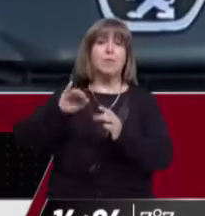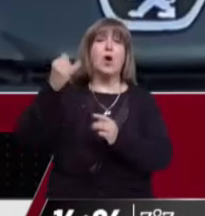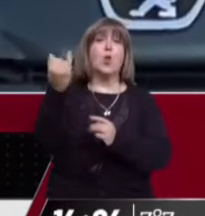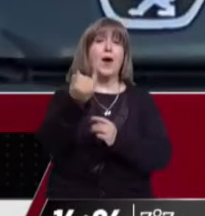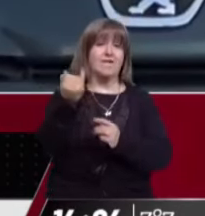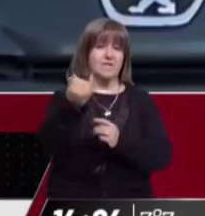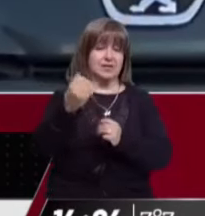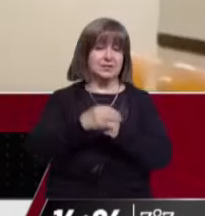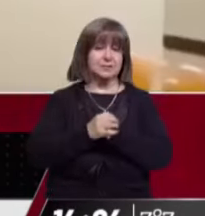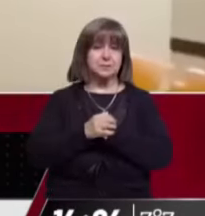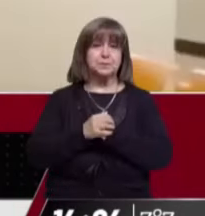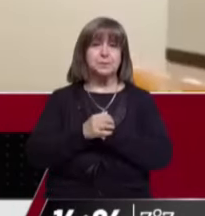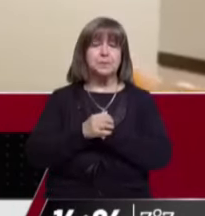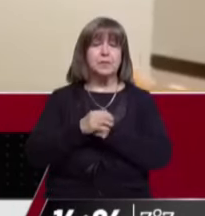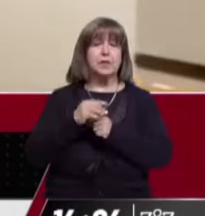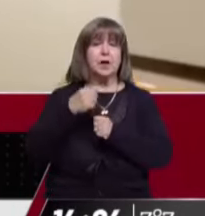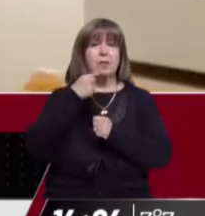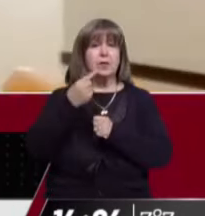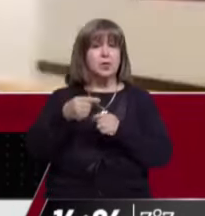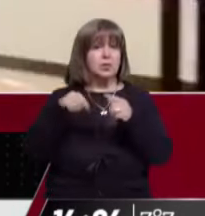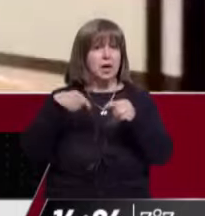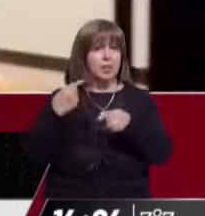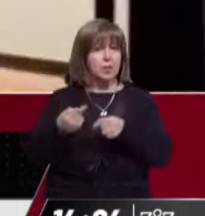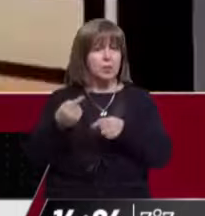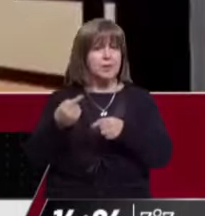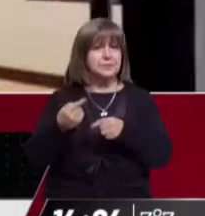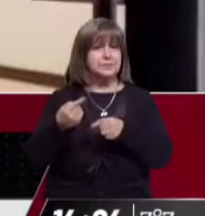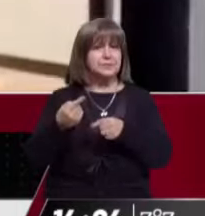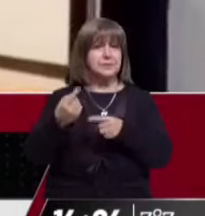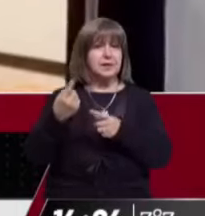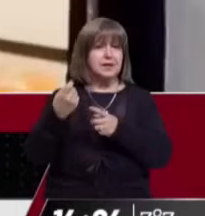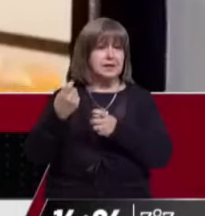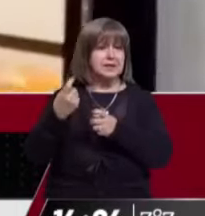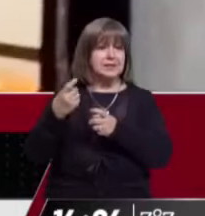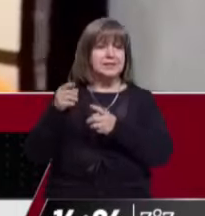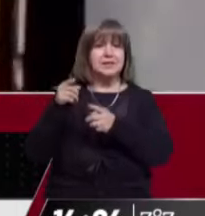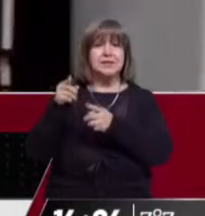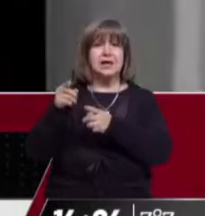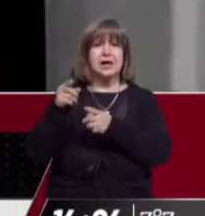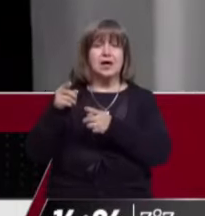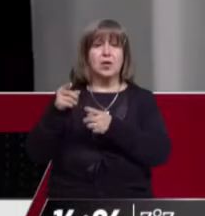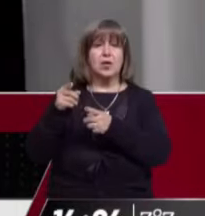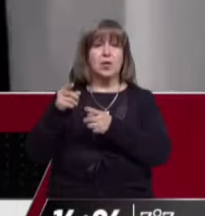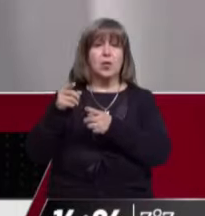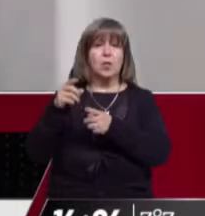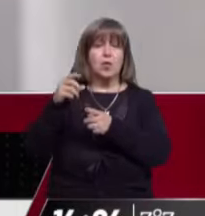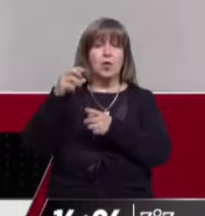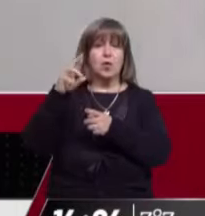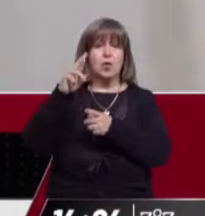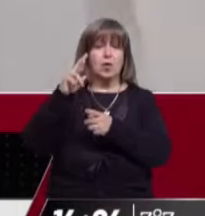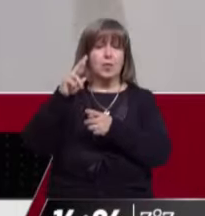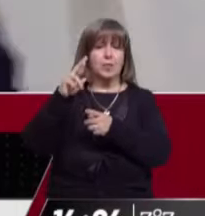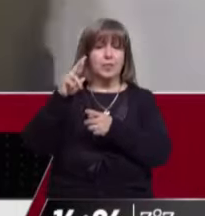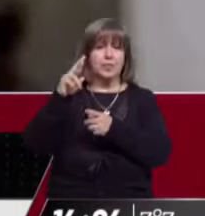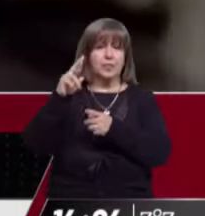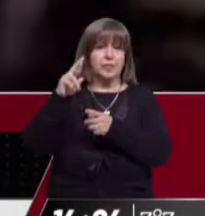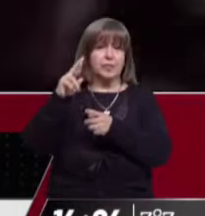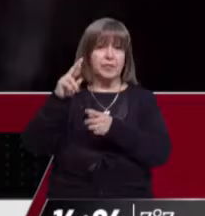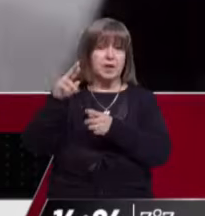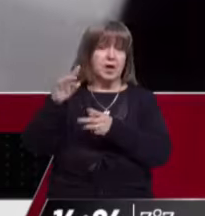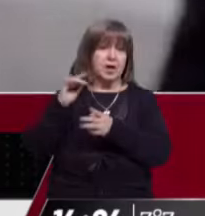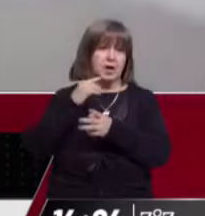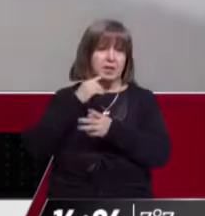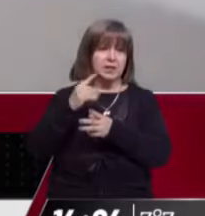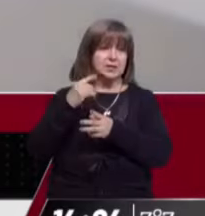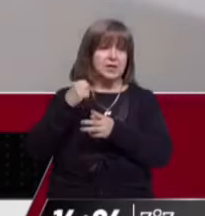defensa del doctor Cunio Olivarona, y entendieron que nada más hacía falta un recordatorio a las condiciones que tenían que cumplir, es decir, con muchísima liviandad lo tomaron